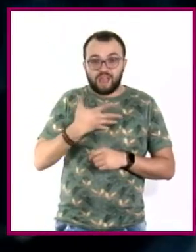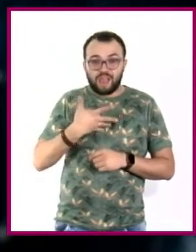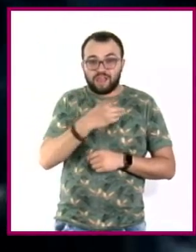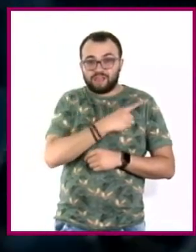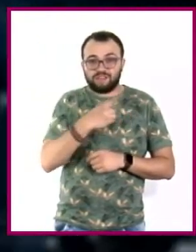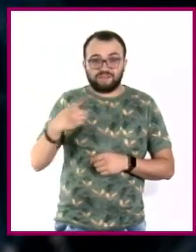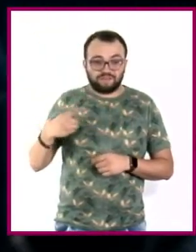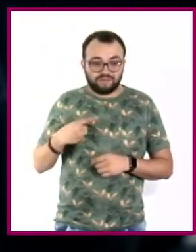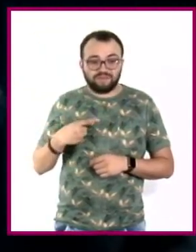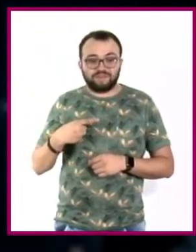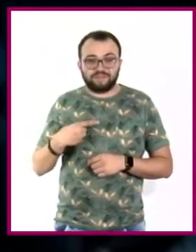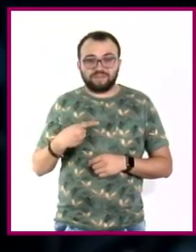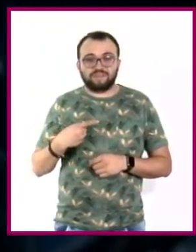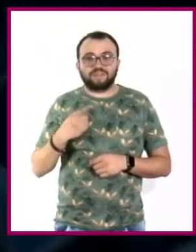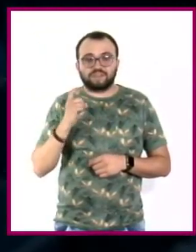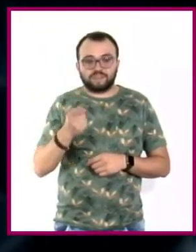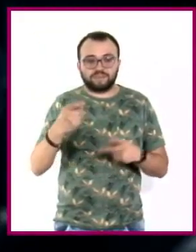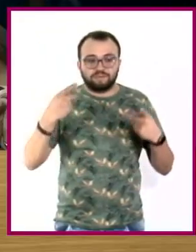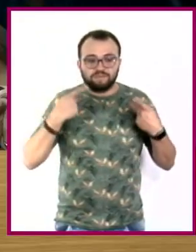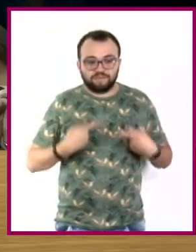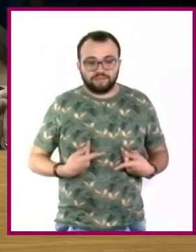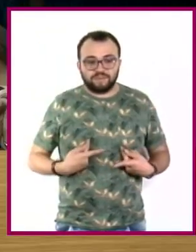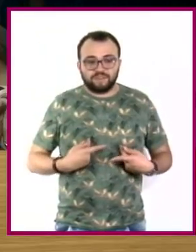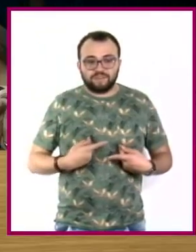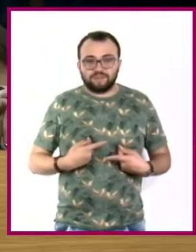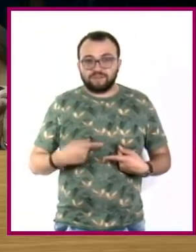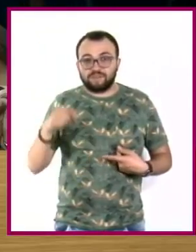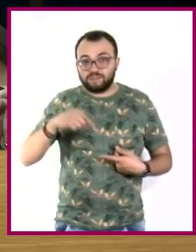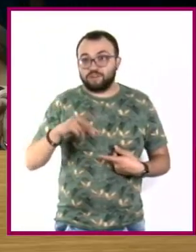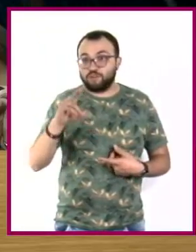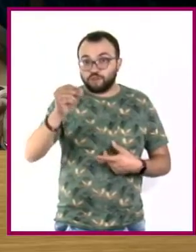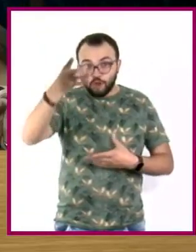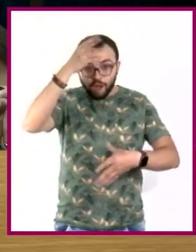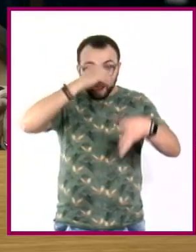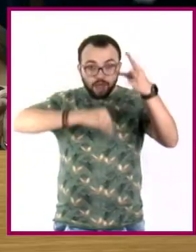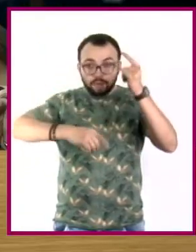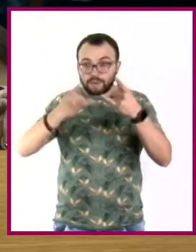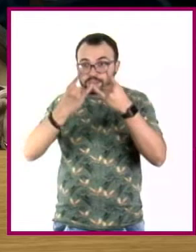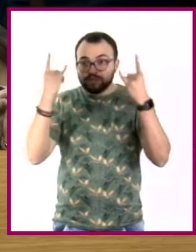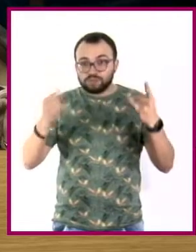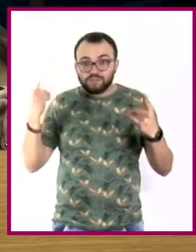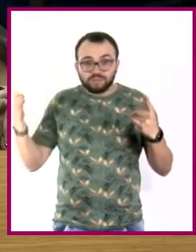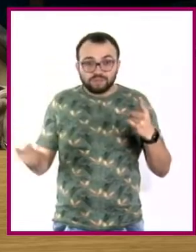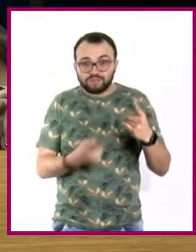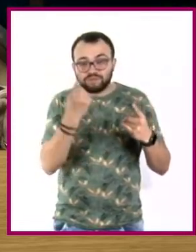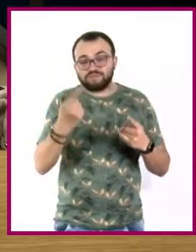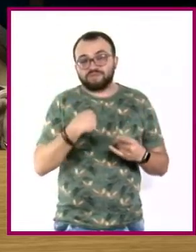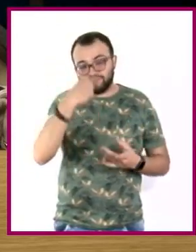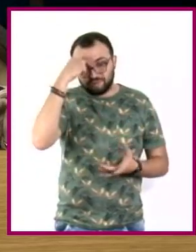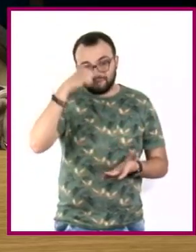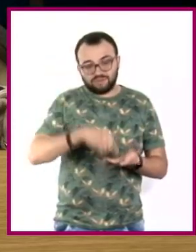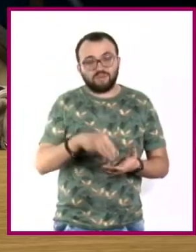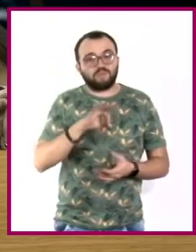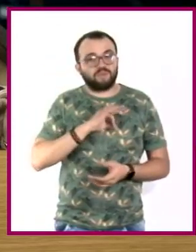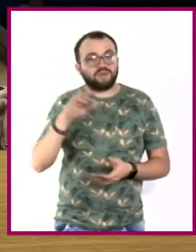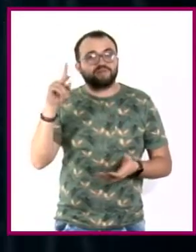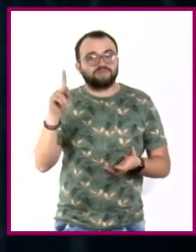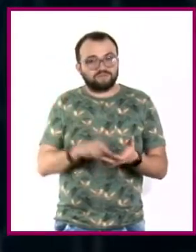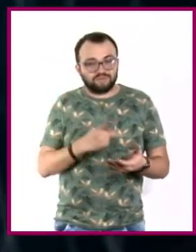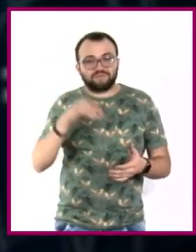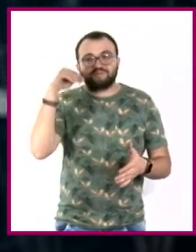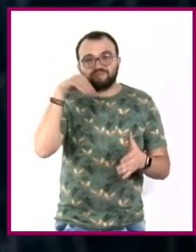histórica para con la gente que sostiene este país, y si no aprendemos de la historia y sus ciclos, creo que estamos condenados a repetir la